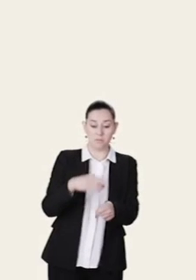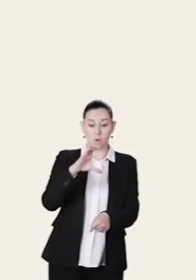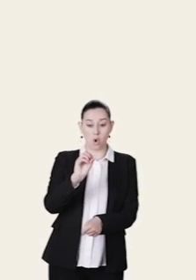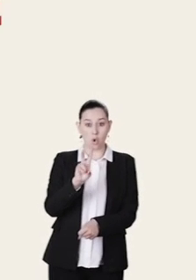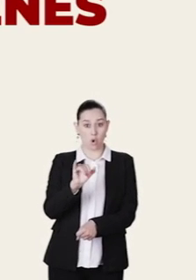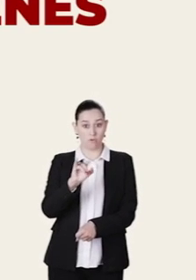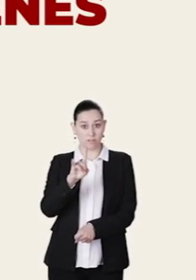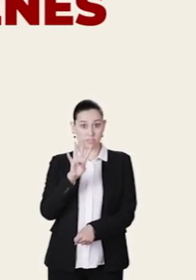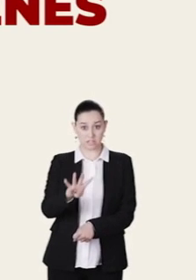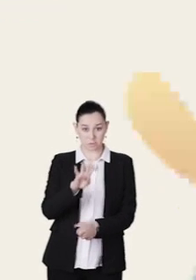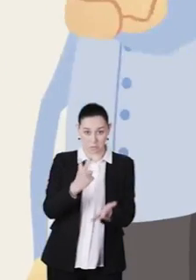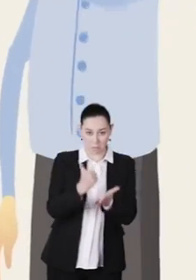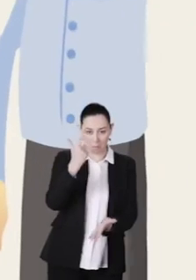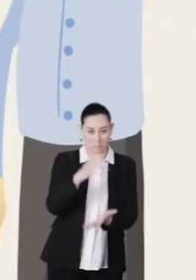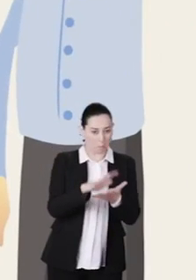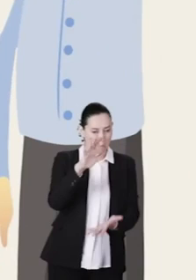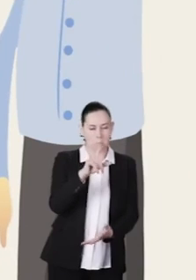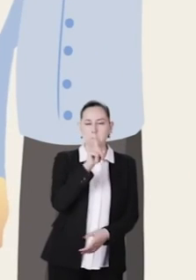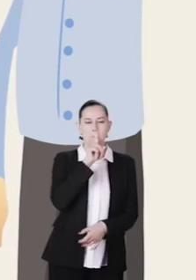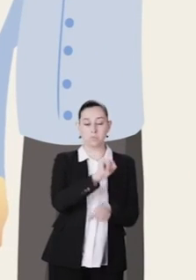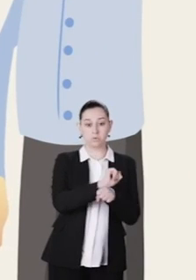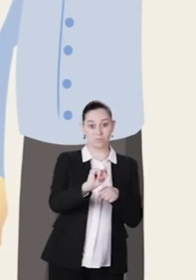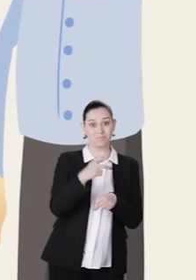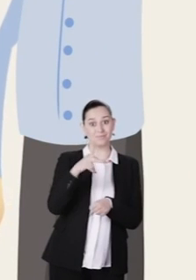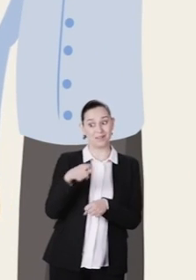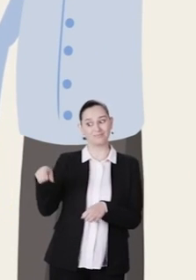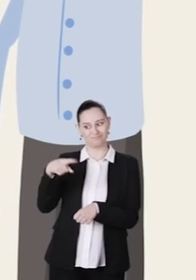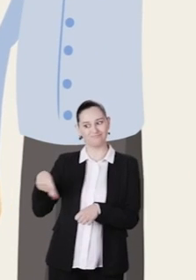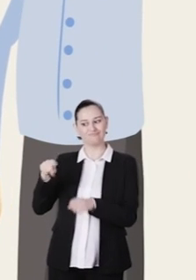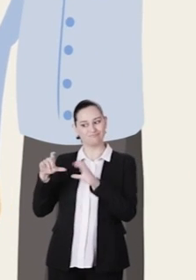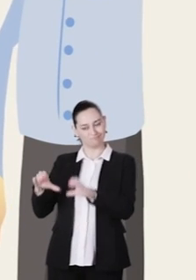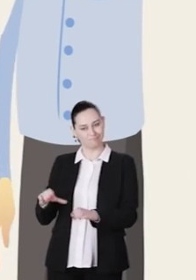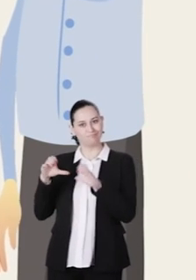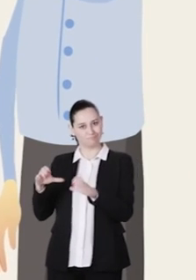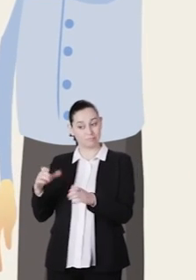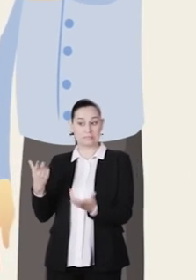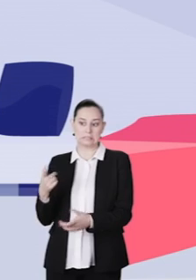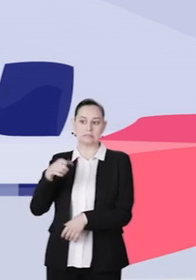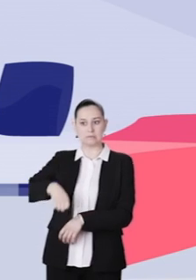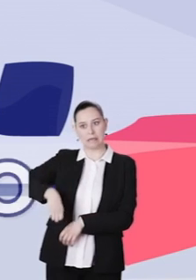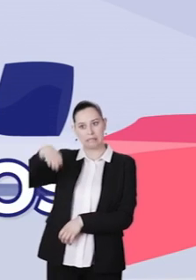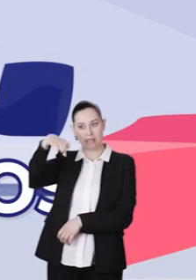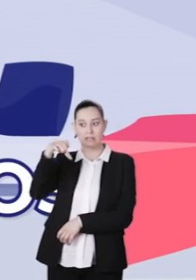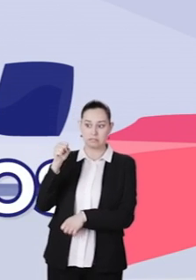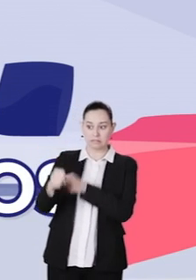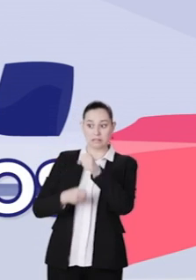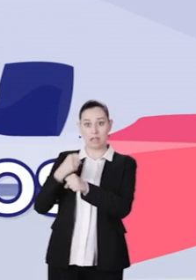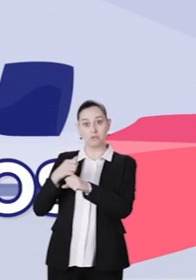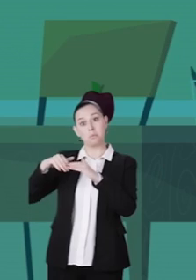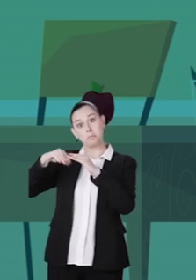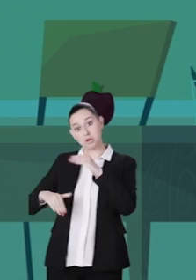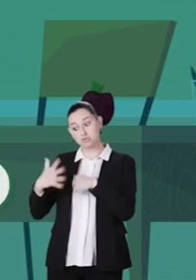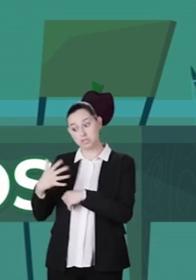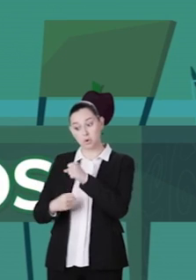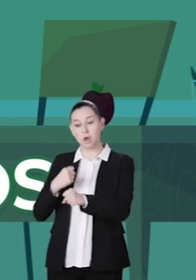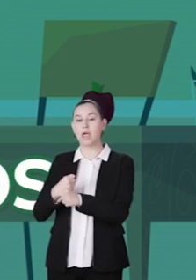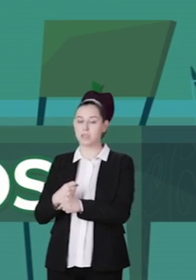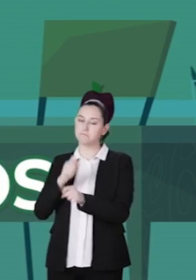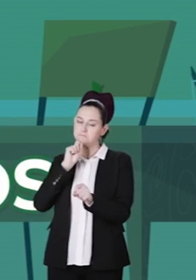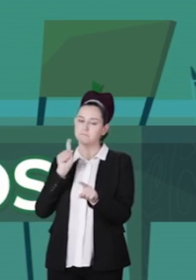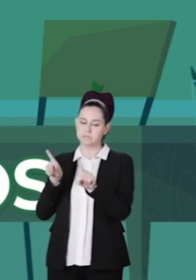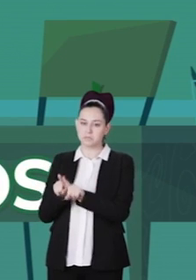La mayoría de casos de COVID-19 no son graves, pero hay personas a quienes debemos cuidar más. Mayores de 60 años de edad y